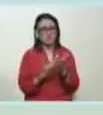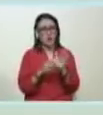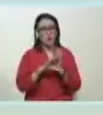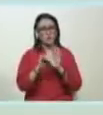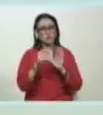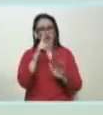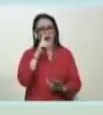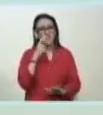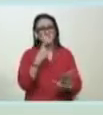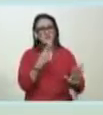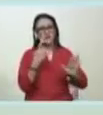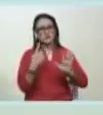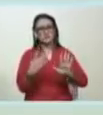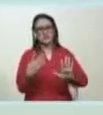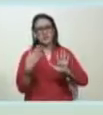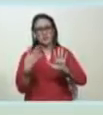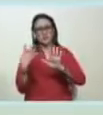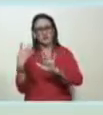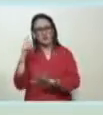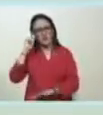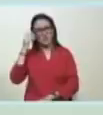del año 1999.